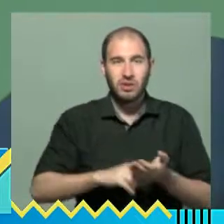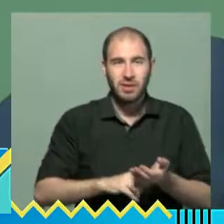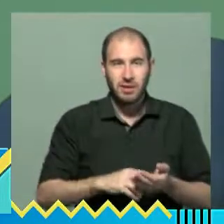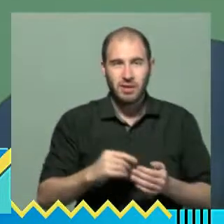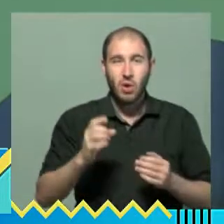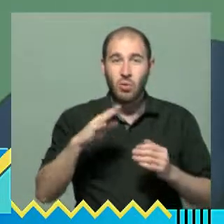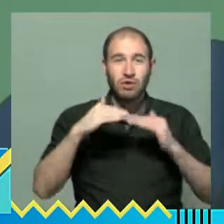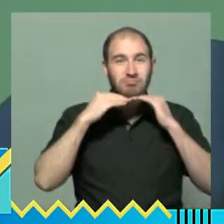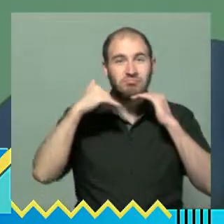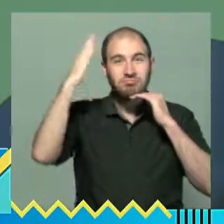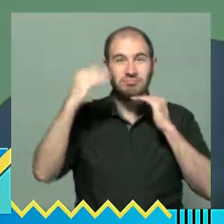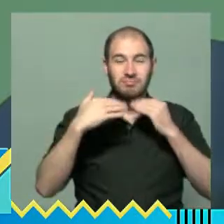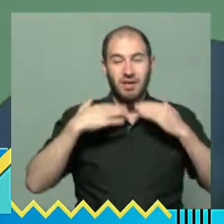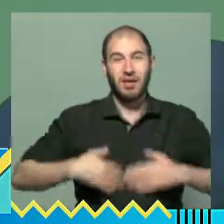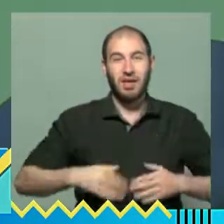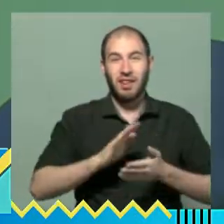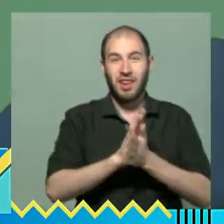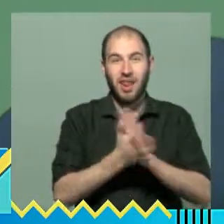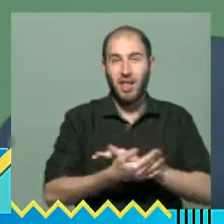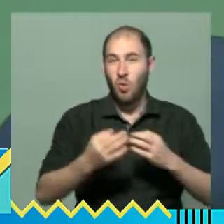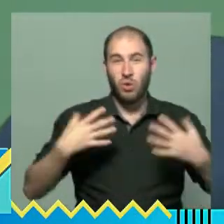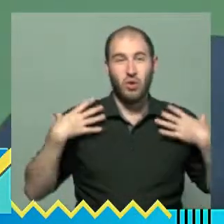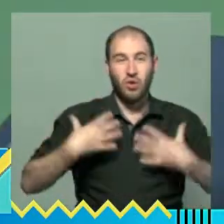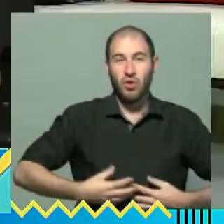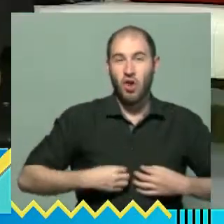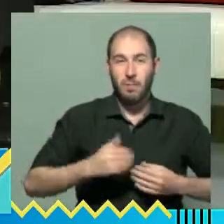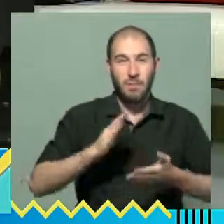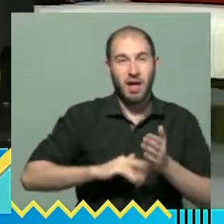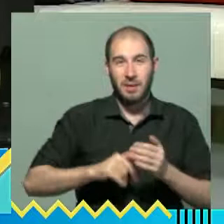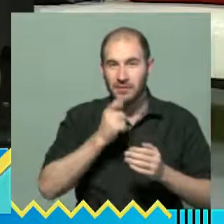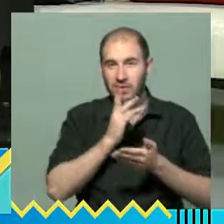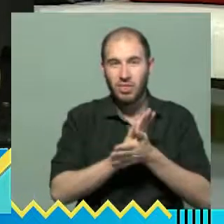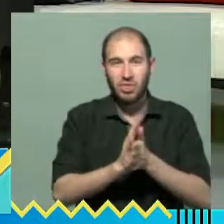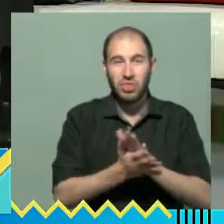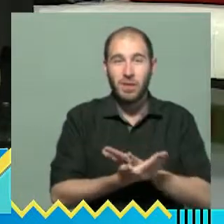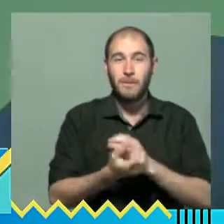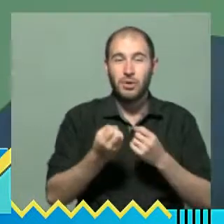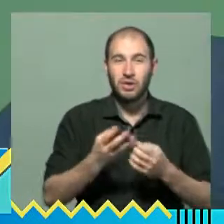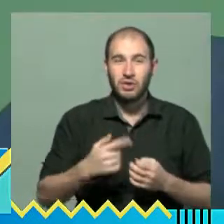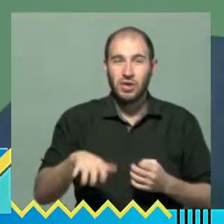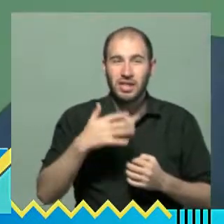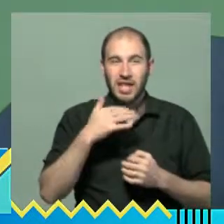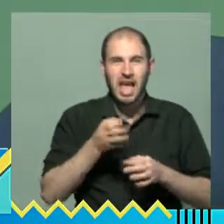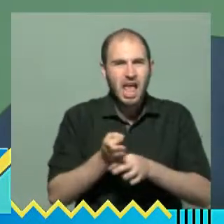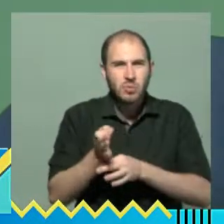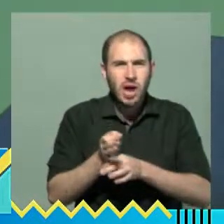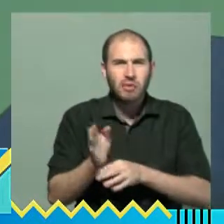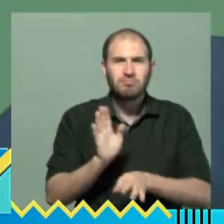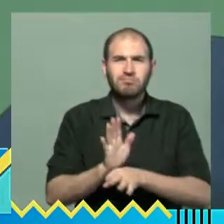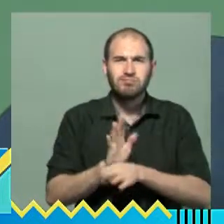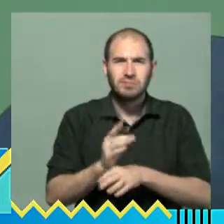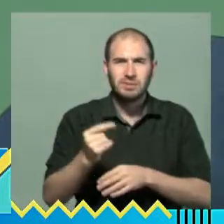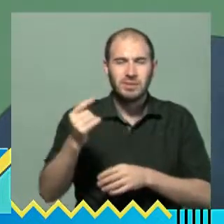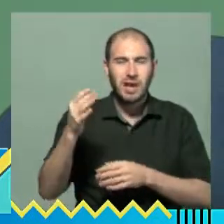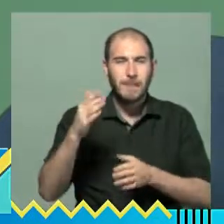solo la cabeza, el resto del cuerpo iba con el guardapolvo, tenía que ser invisible porque se entendía que educar era